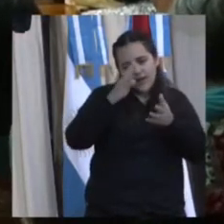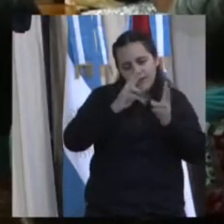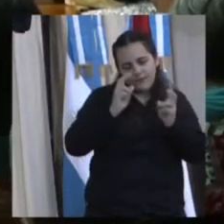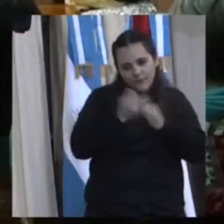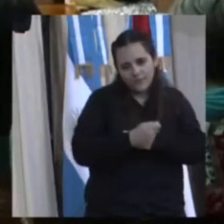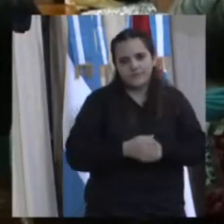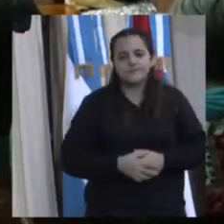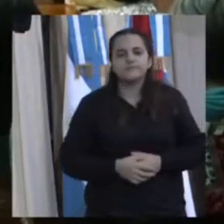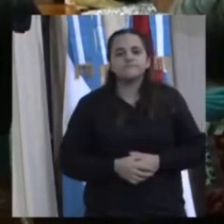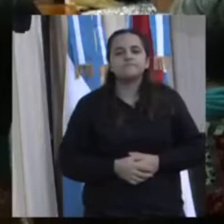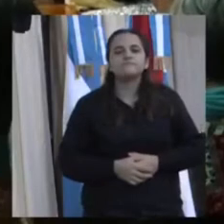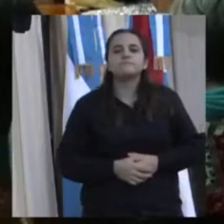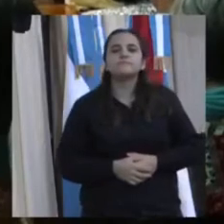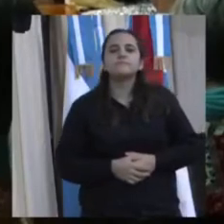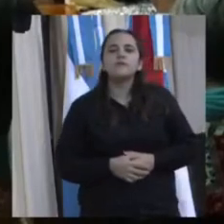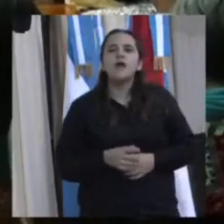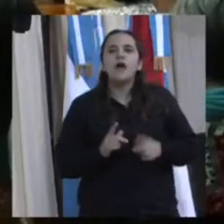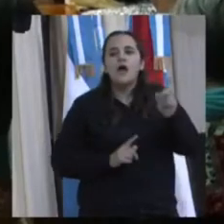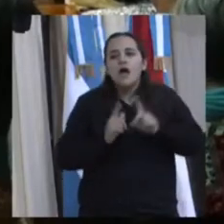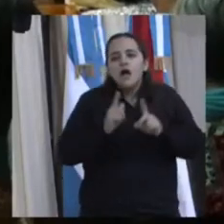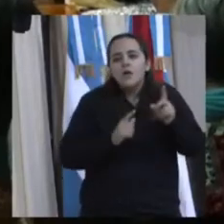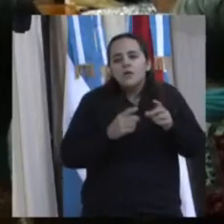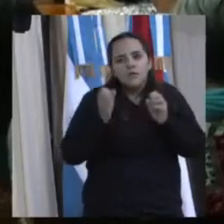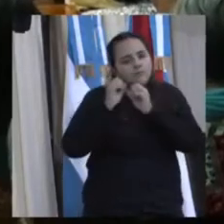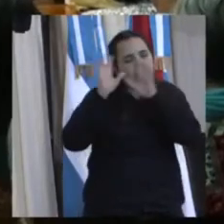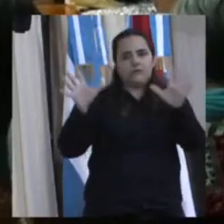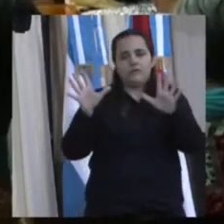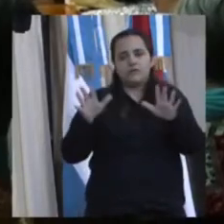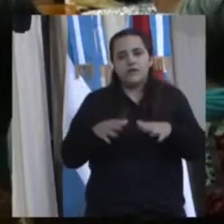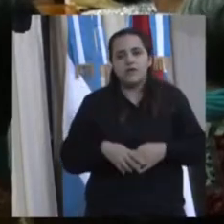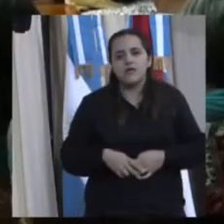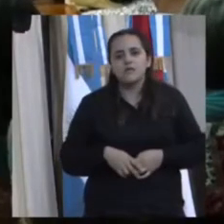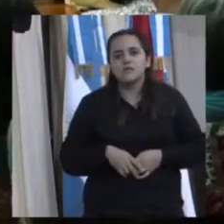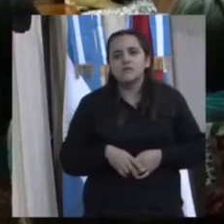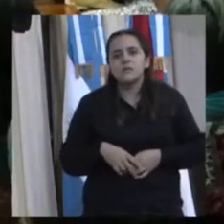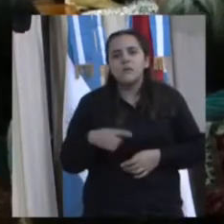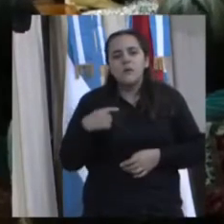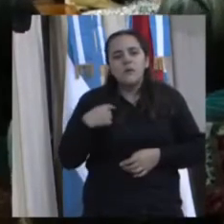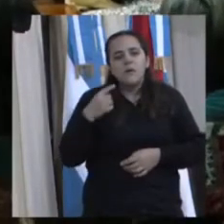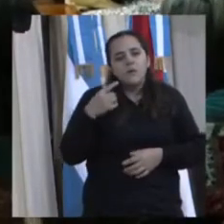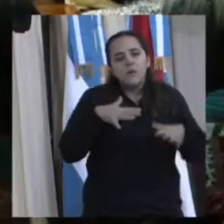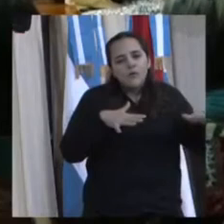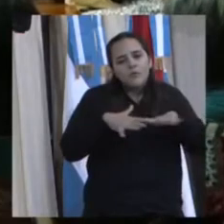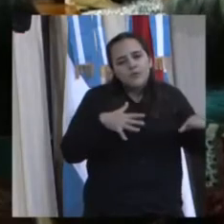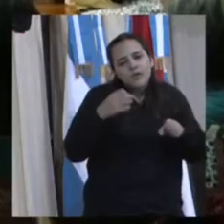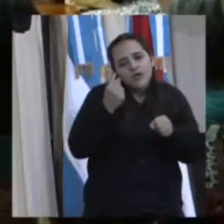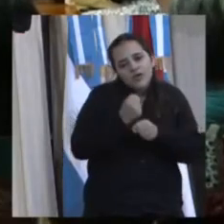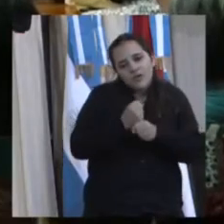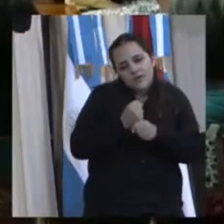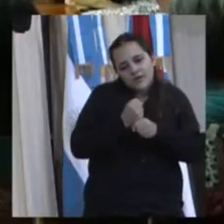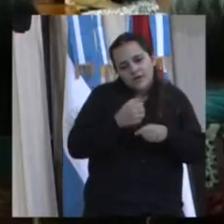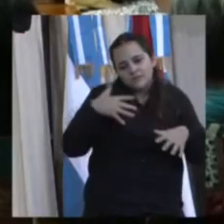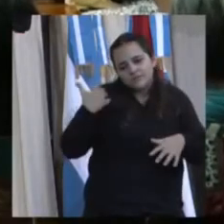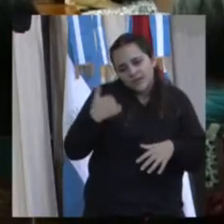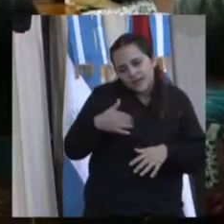Cito, algunos han exagerado hasta afirmar que este movimiento, el movimiento obrero argentino, contaba con el apoyo moral, perdón,